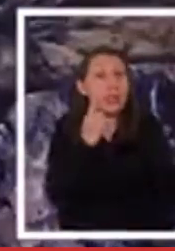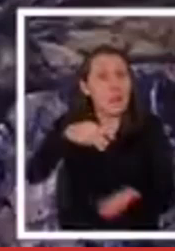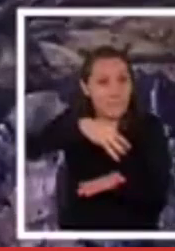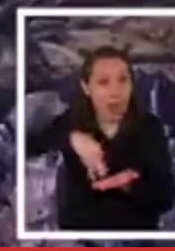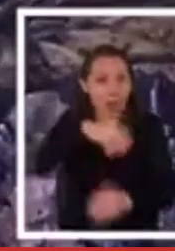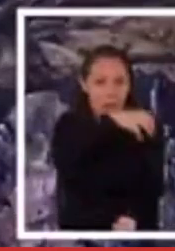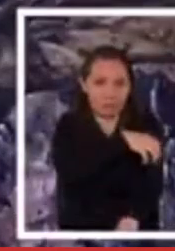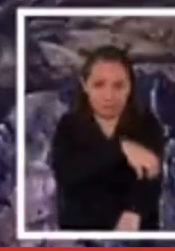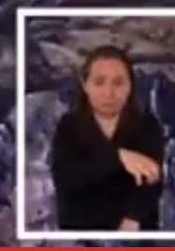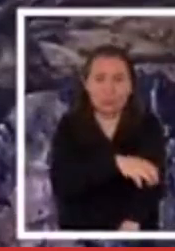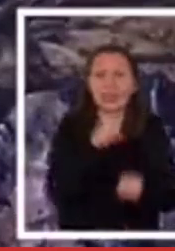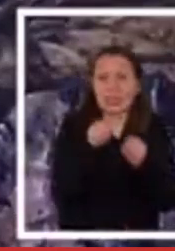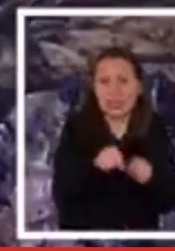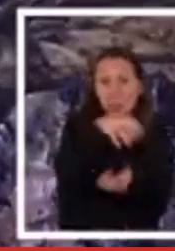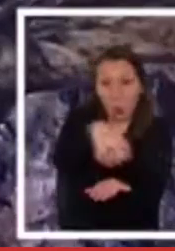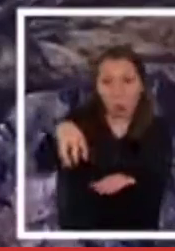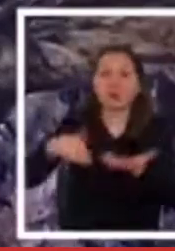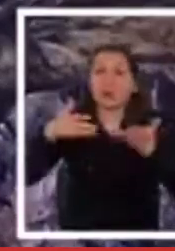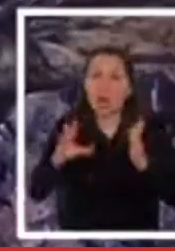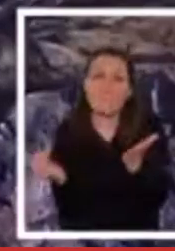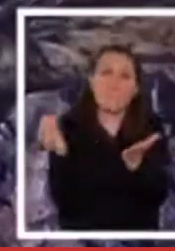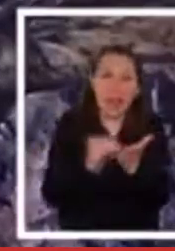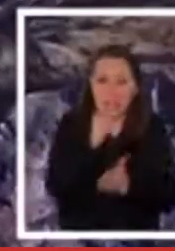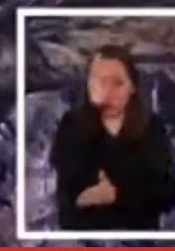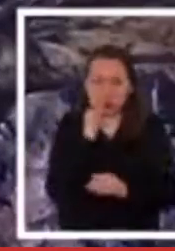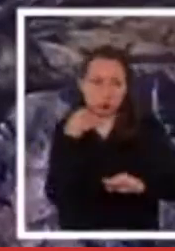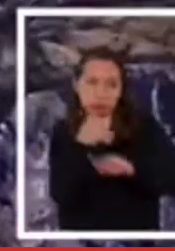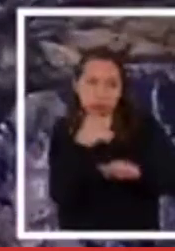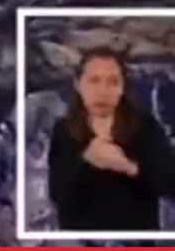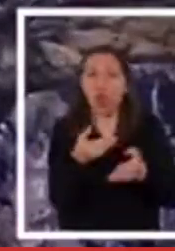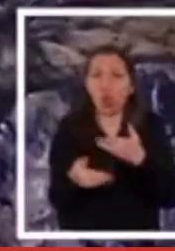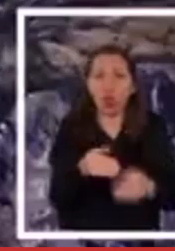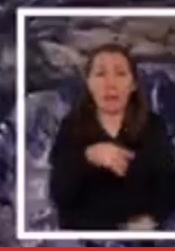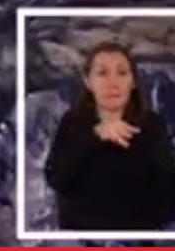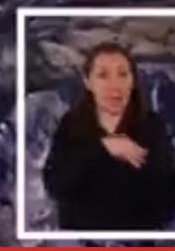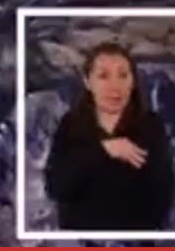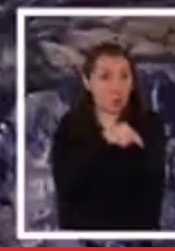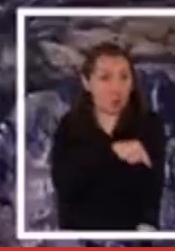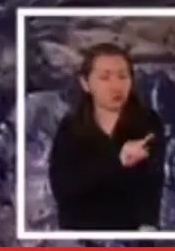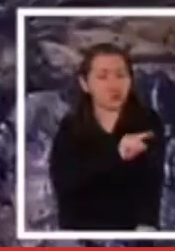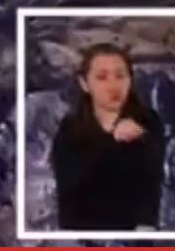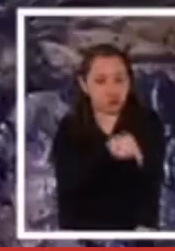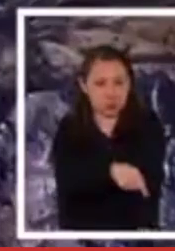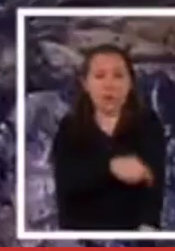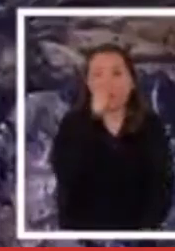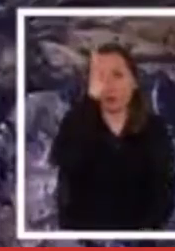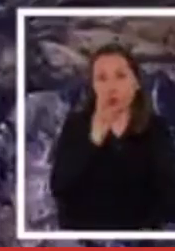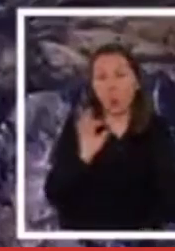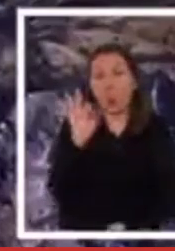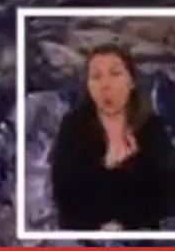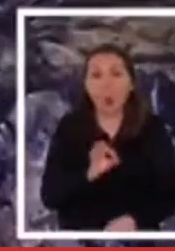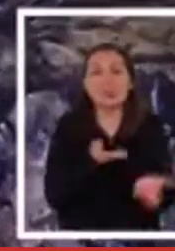maule ya Esas comunas están siendo ya reforzadas con funcionarios de la región metropolitana o con funcionarios que son